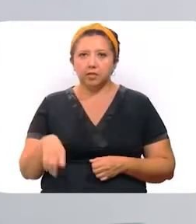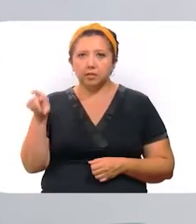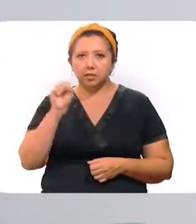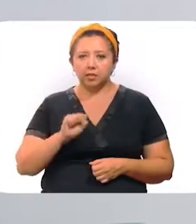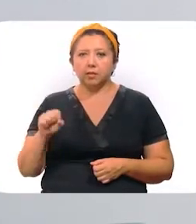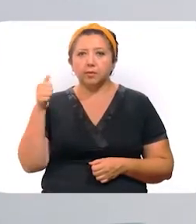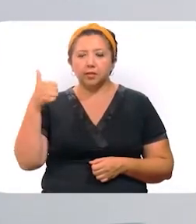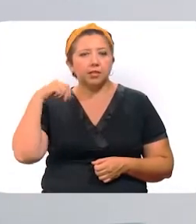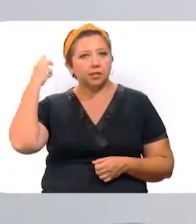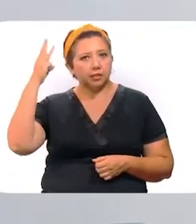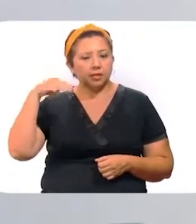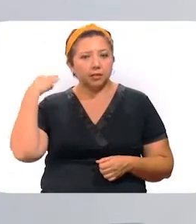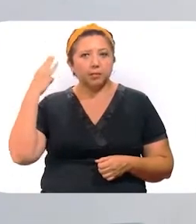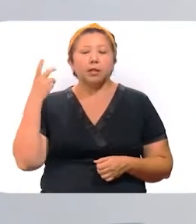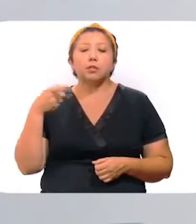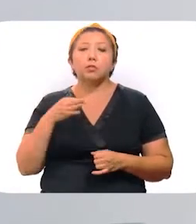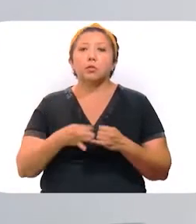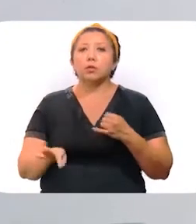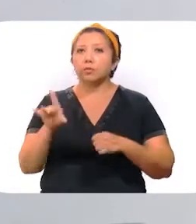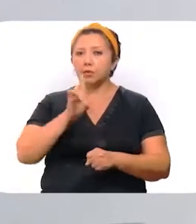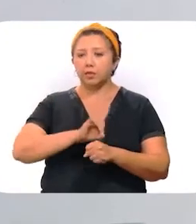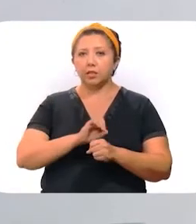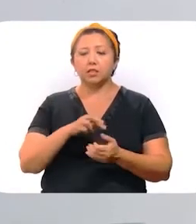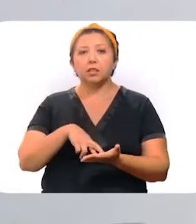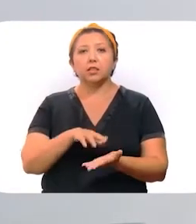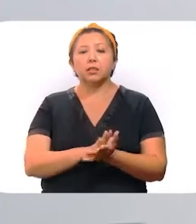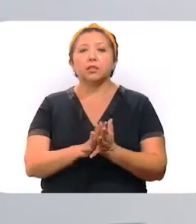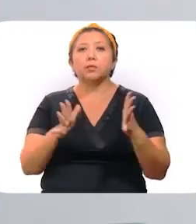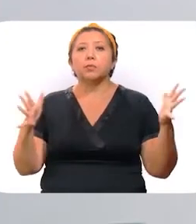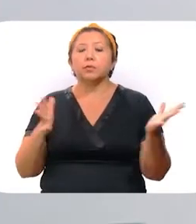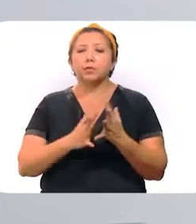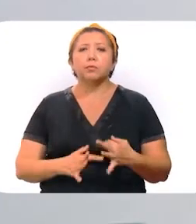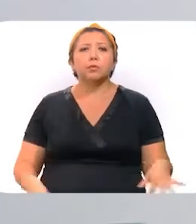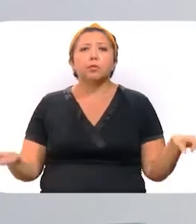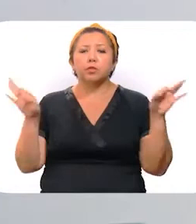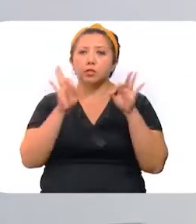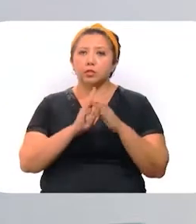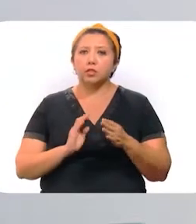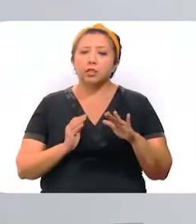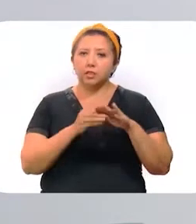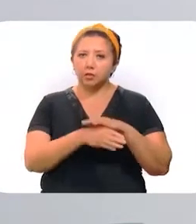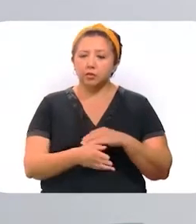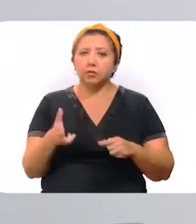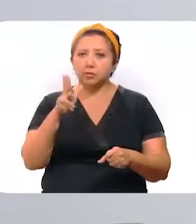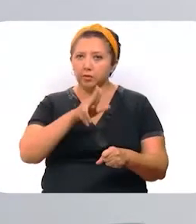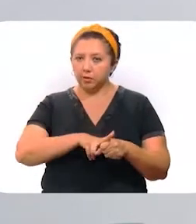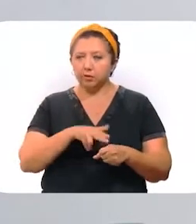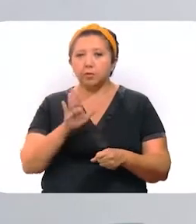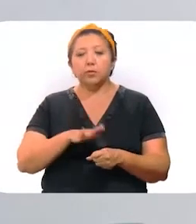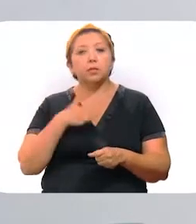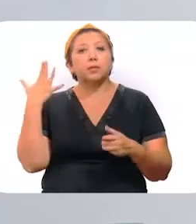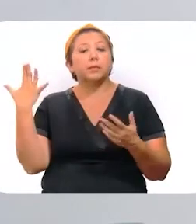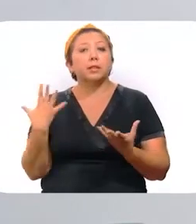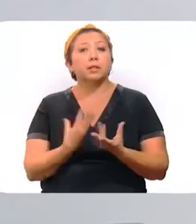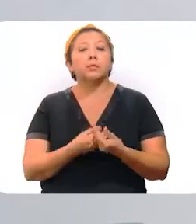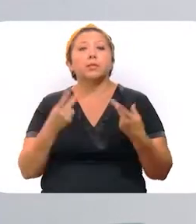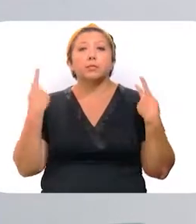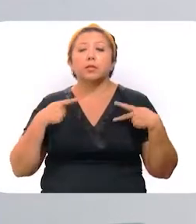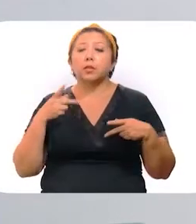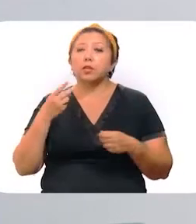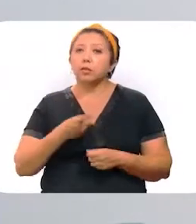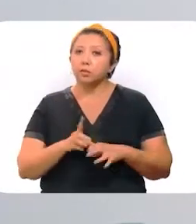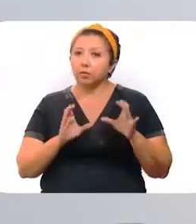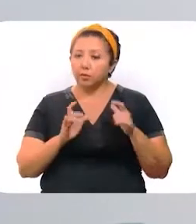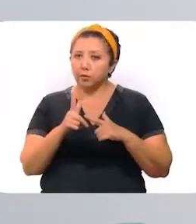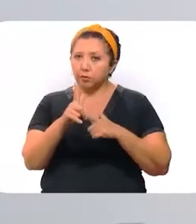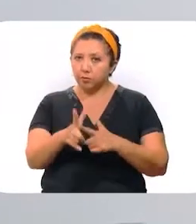de este sábado 6 de marzo. En los últimos días se ha registrado un incremento importante en los ingresos hospitalarios, por lo que pedimos a la población no bajar